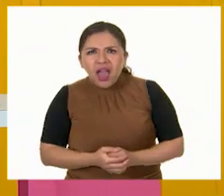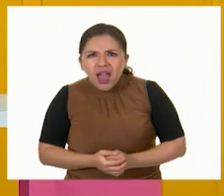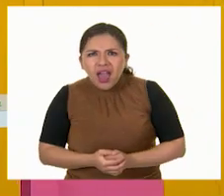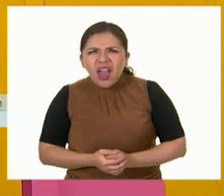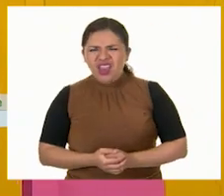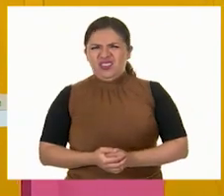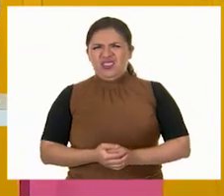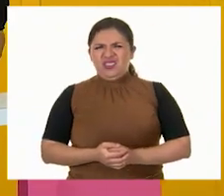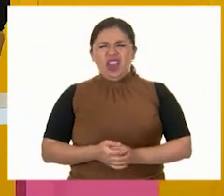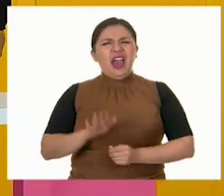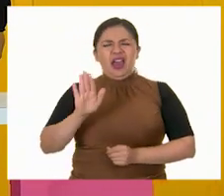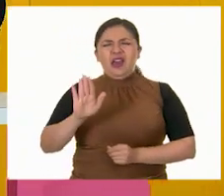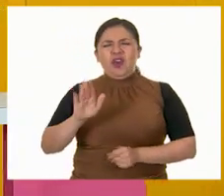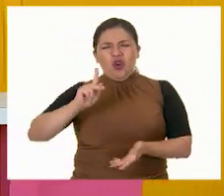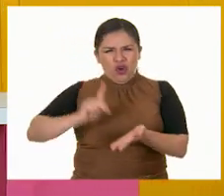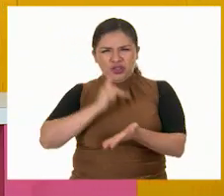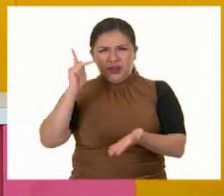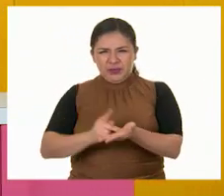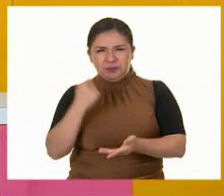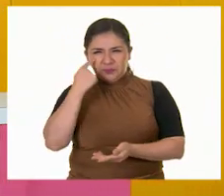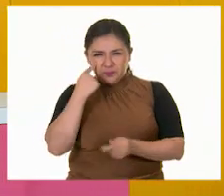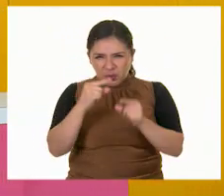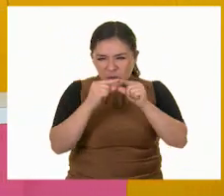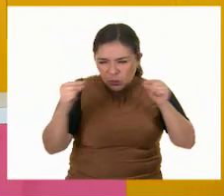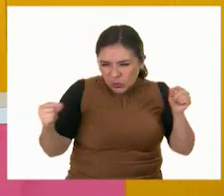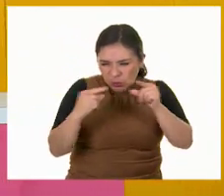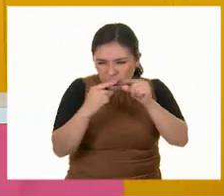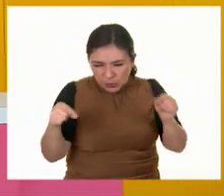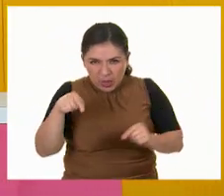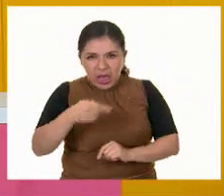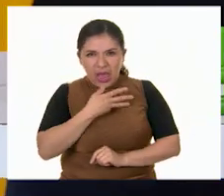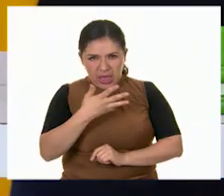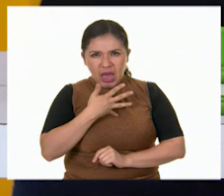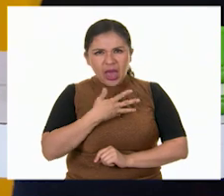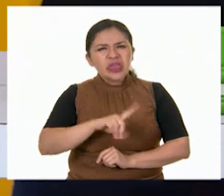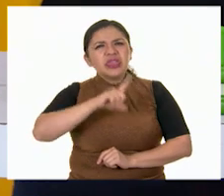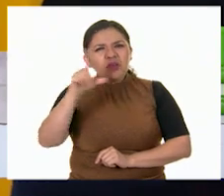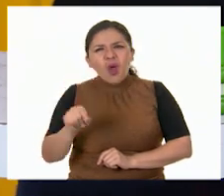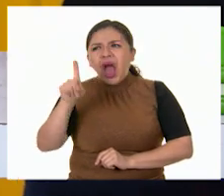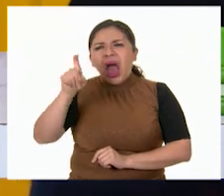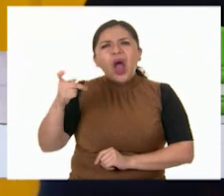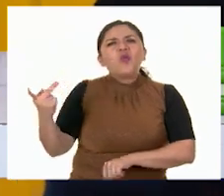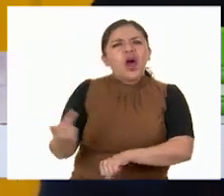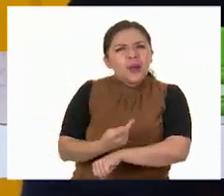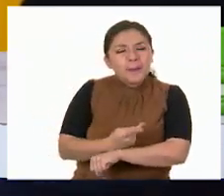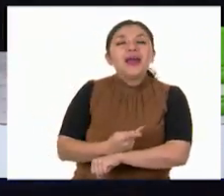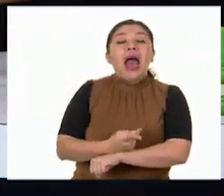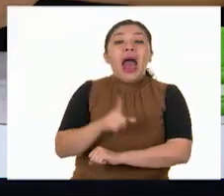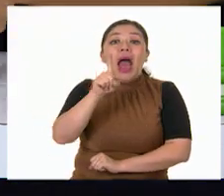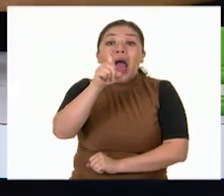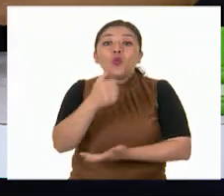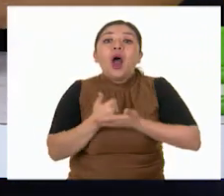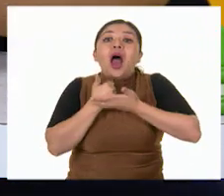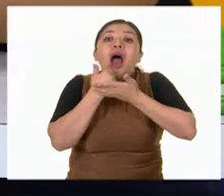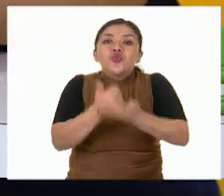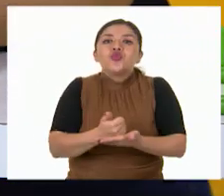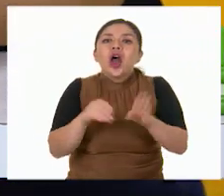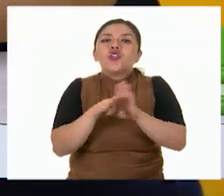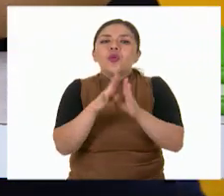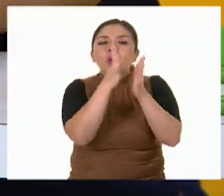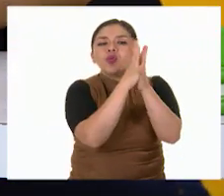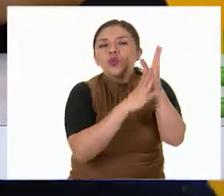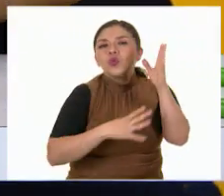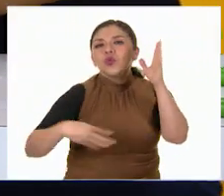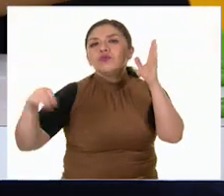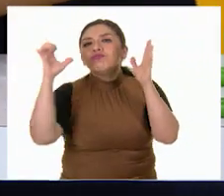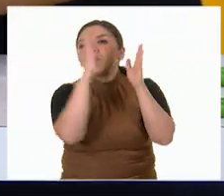otra vez. Estabas con los alfileres ahí, ya están los alfileres. ¿Y qué es lo que pasa con el agua? El agua nos ayuda y entonces